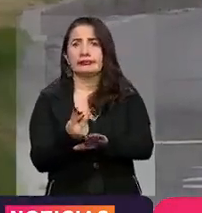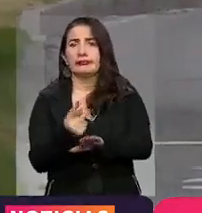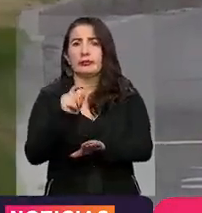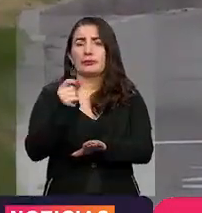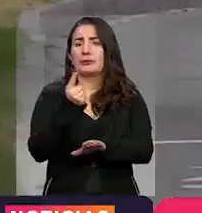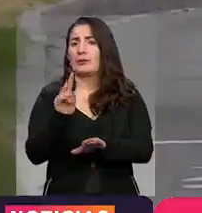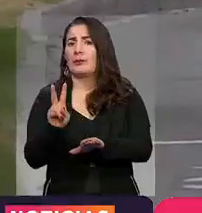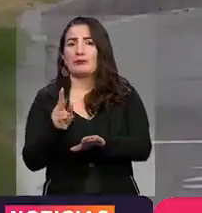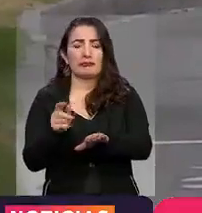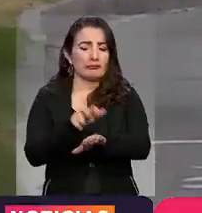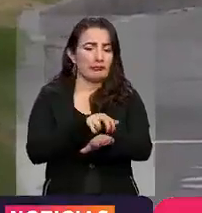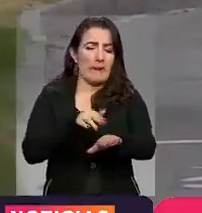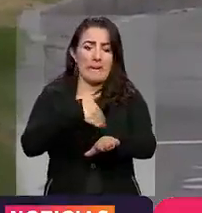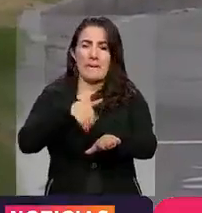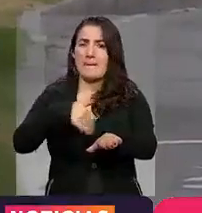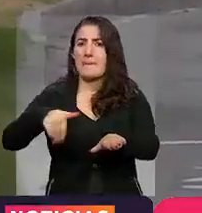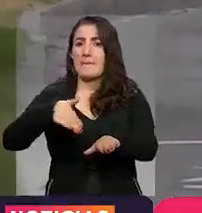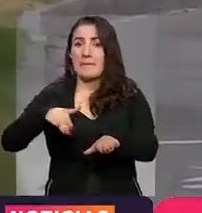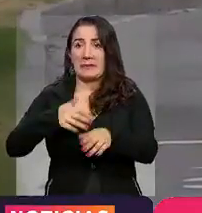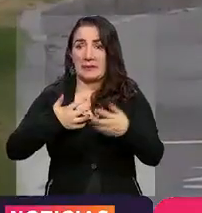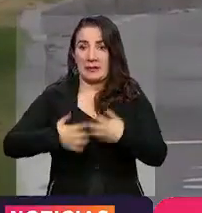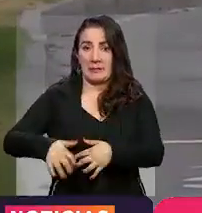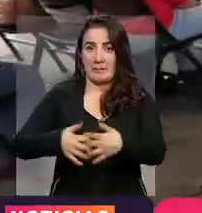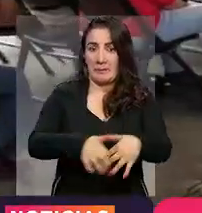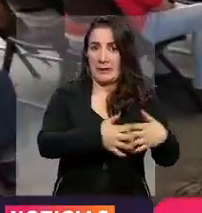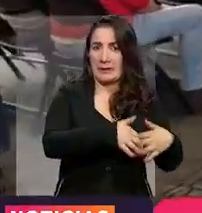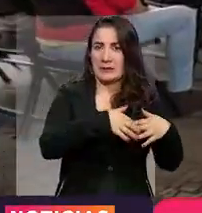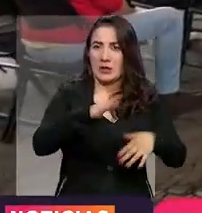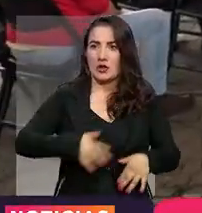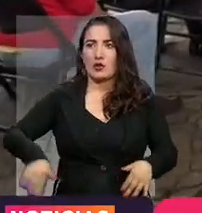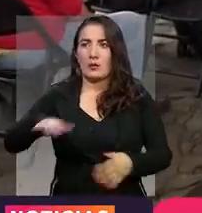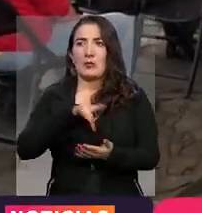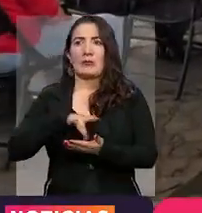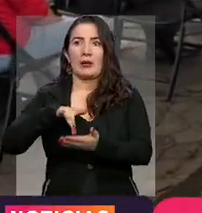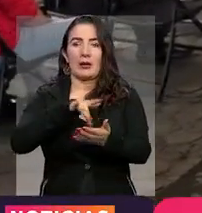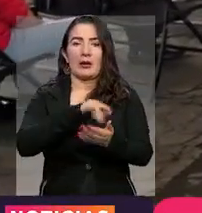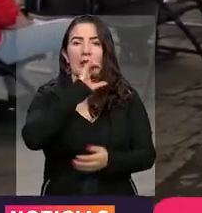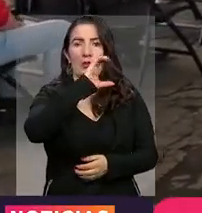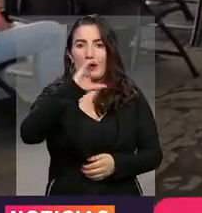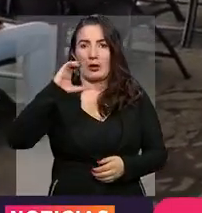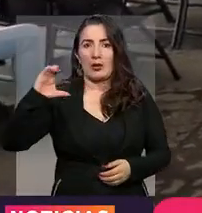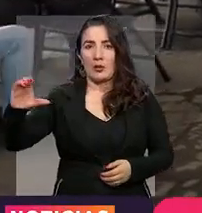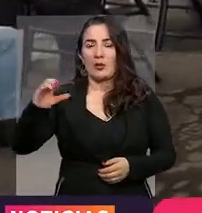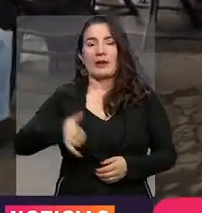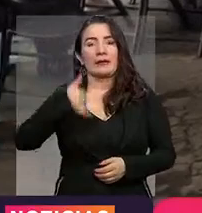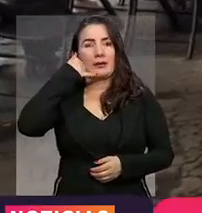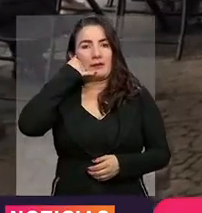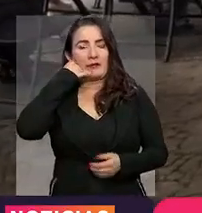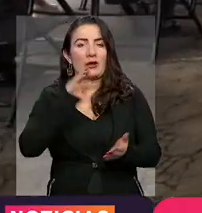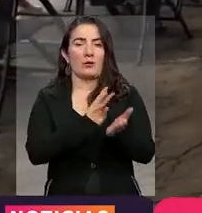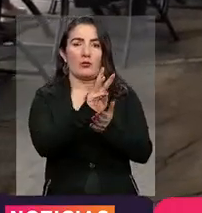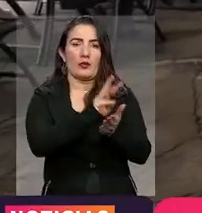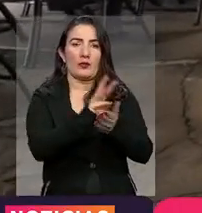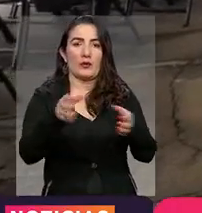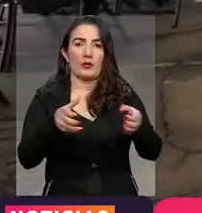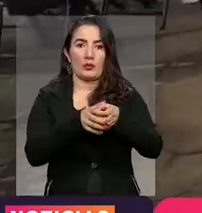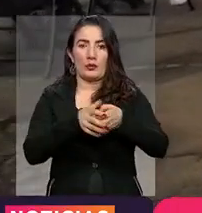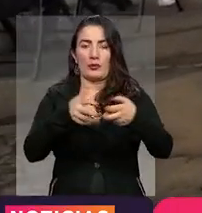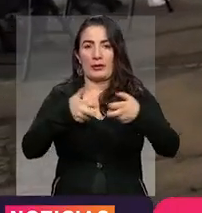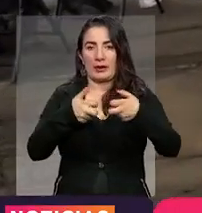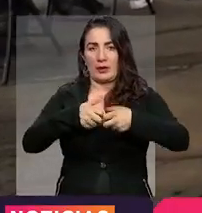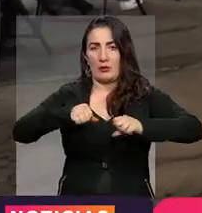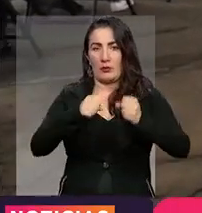1,5 personas por viaje. Las empresas y entidades participantes son Coca-Cola, Telefónica Movistar, Grupo Energía de